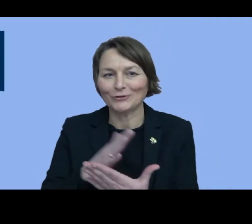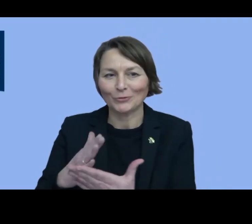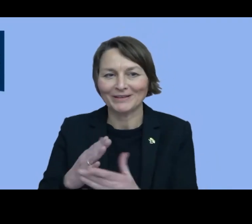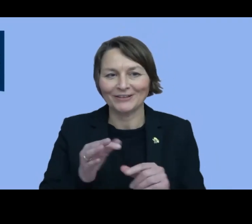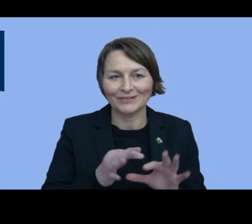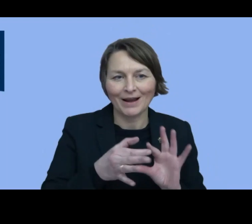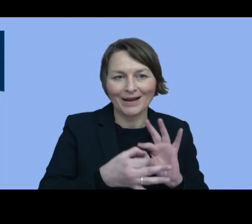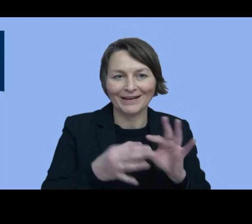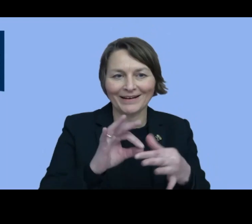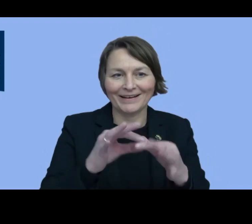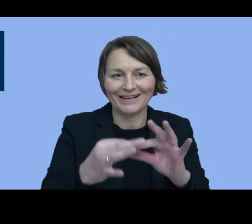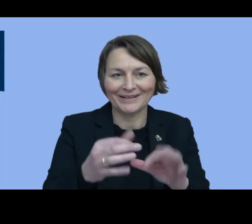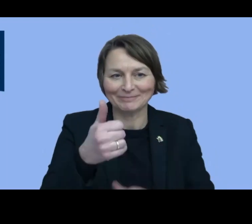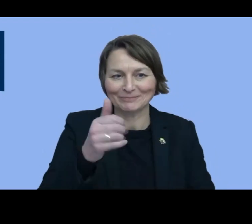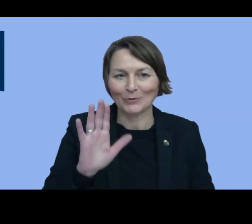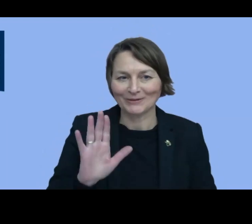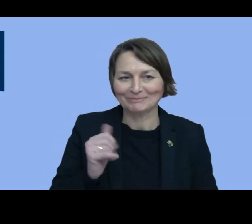gracias.